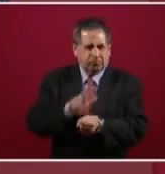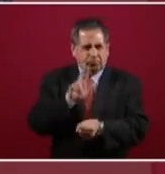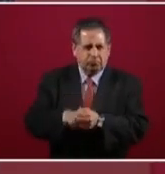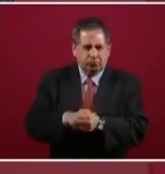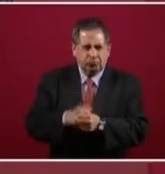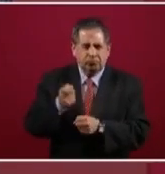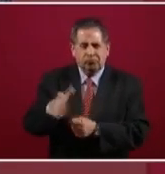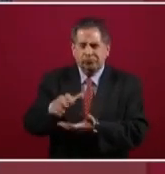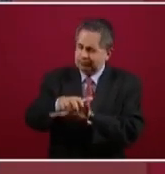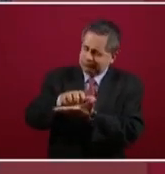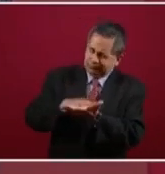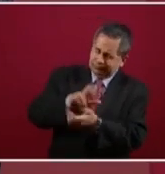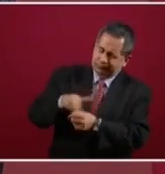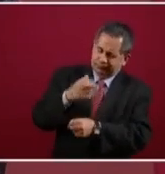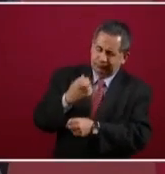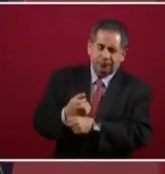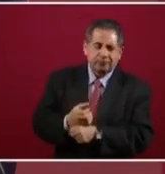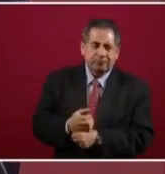republicana.